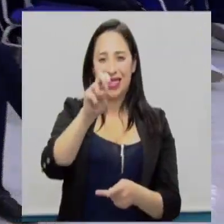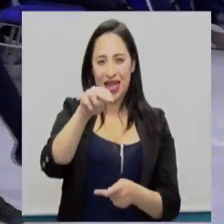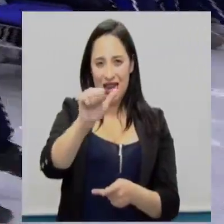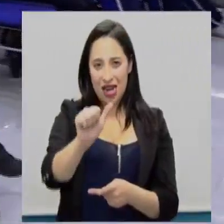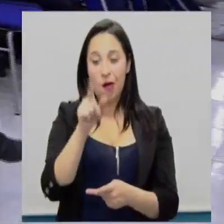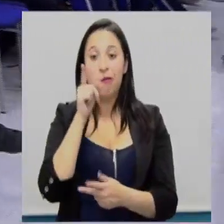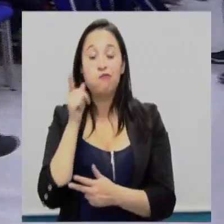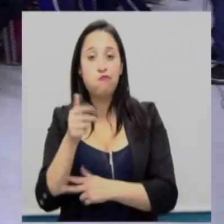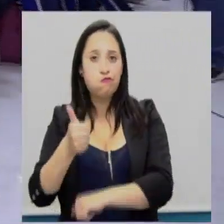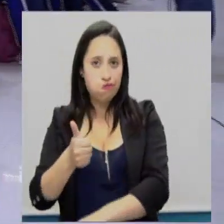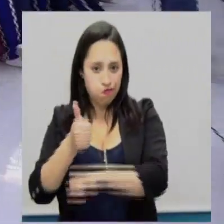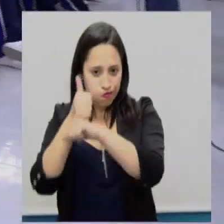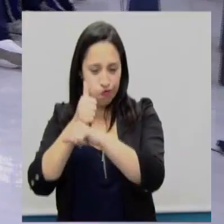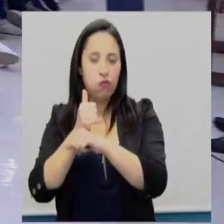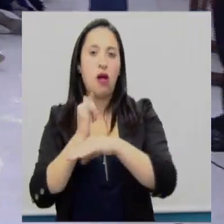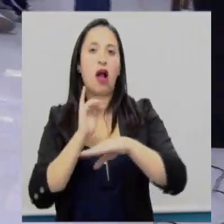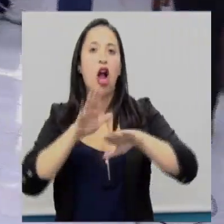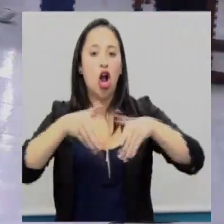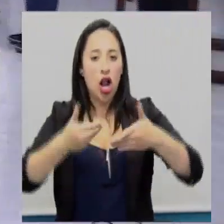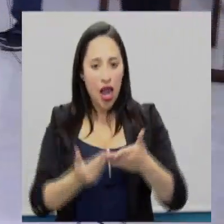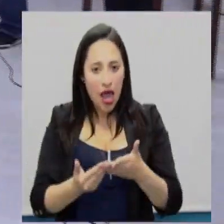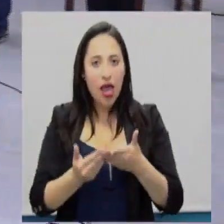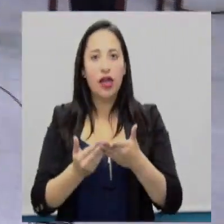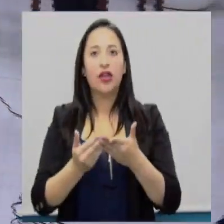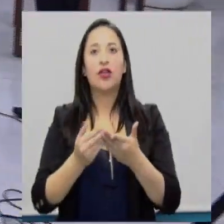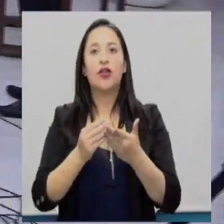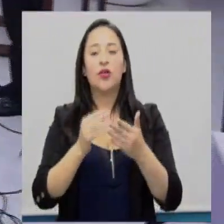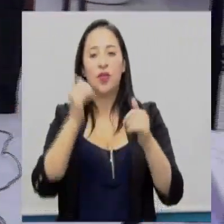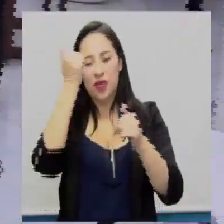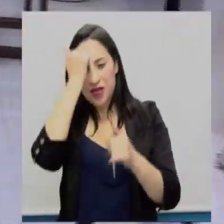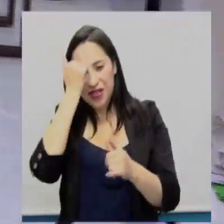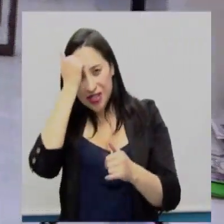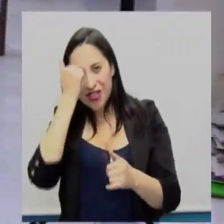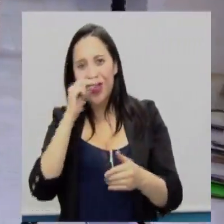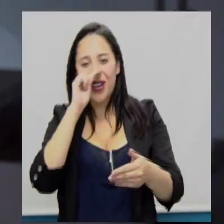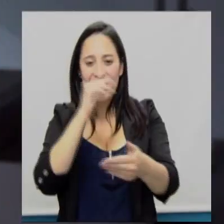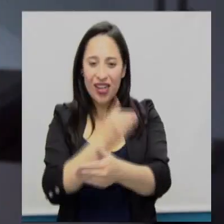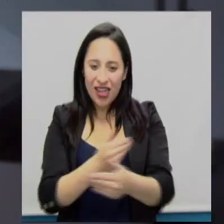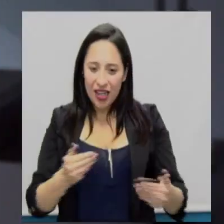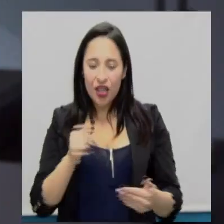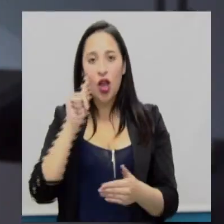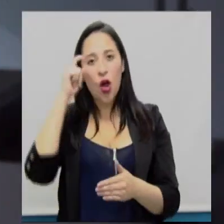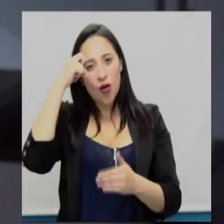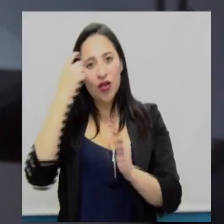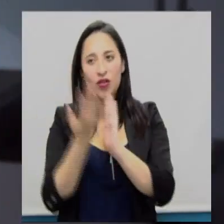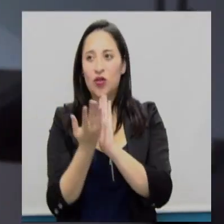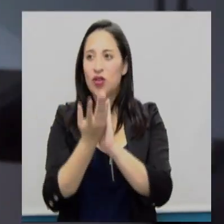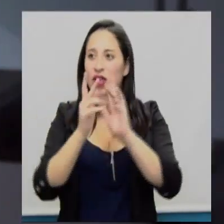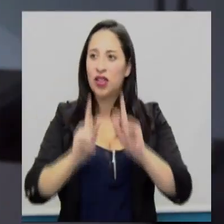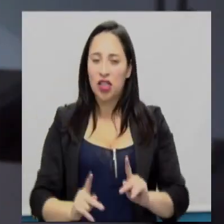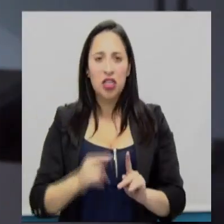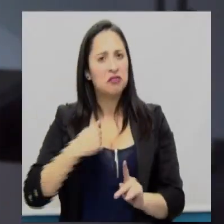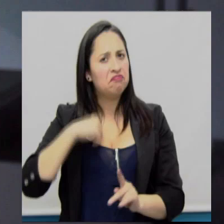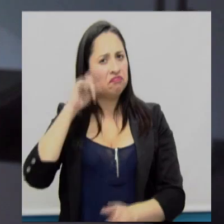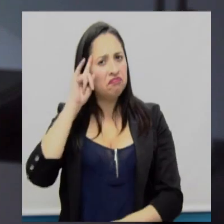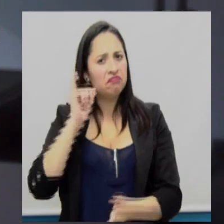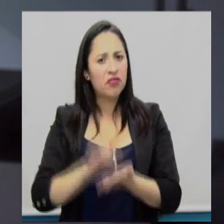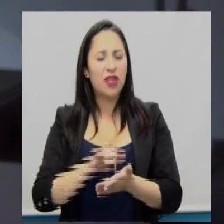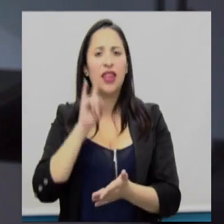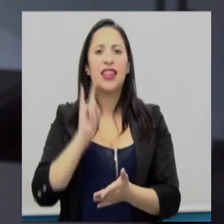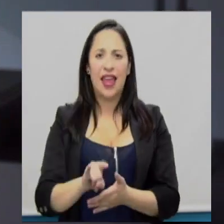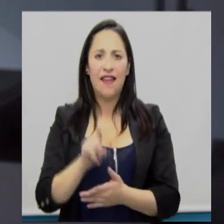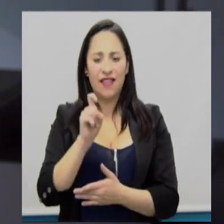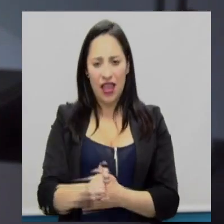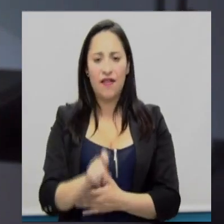ciudad, directivas de las instituciones, comunidad académica y gobierno estudiantil. Yo creo que debería